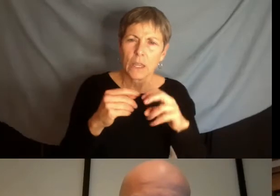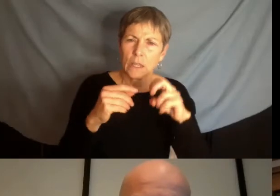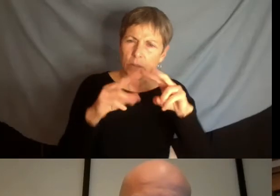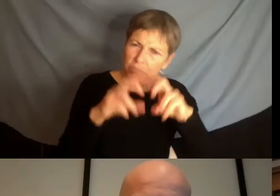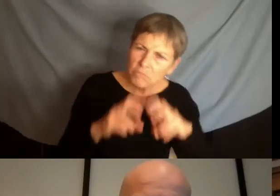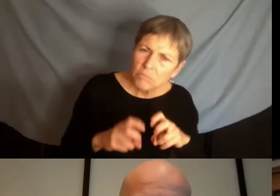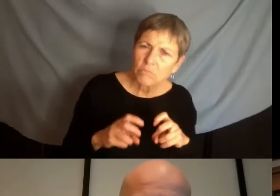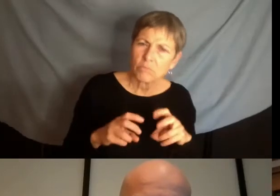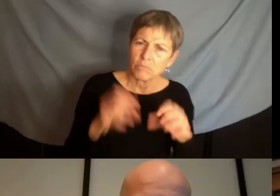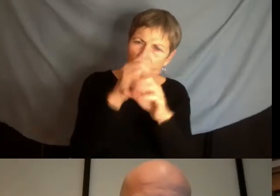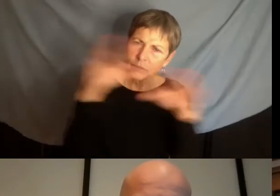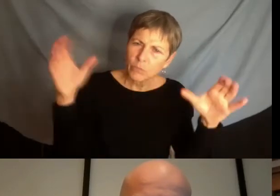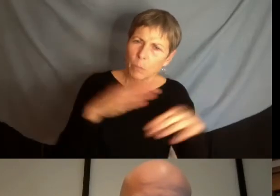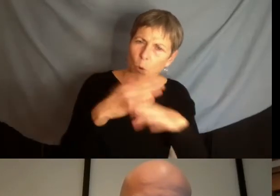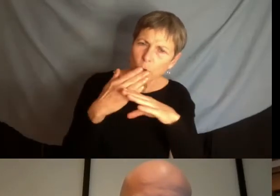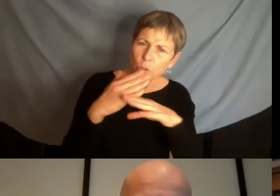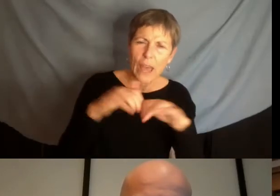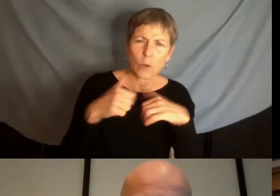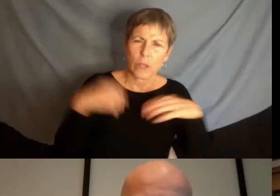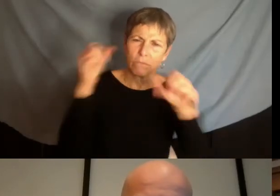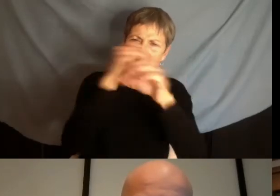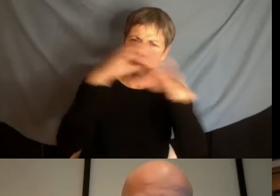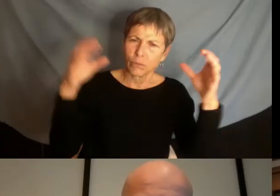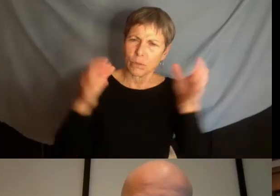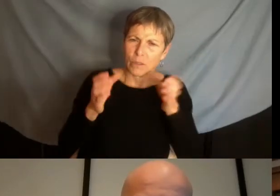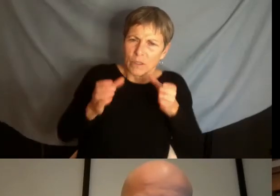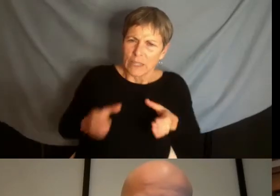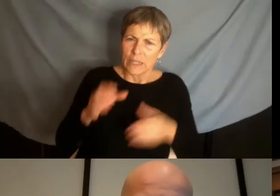conceptualizar las fronteras y ciudadanía,